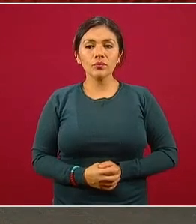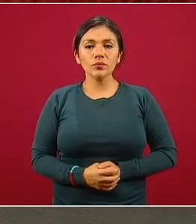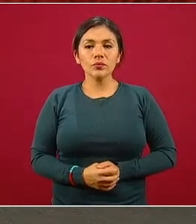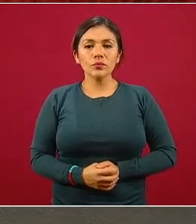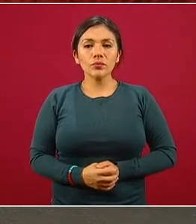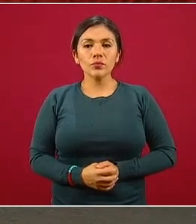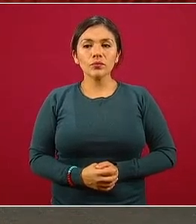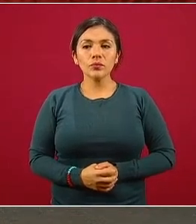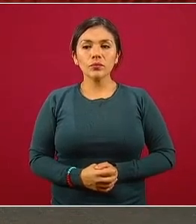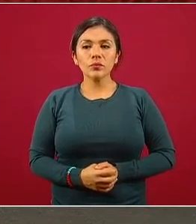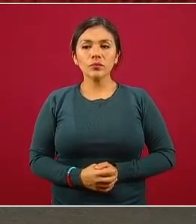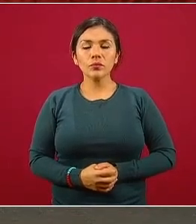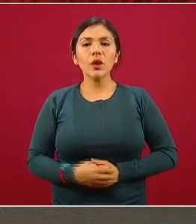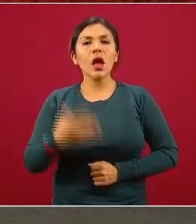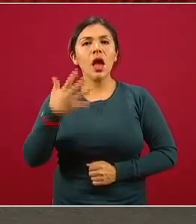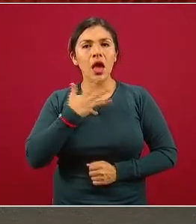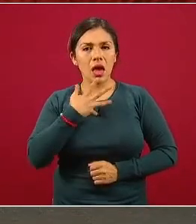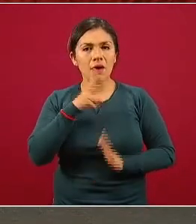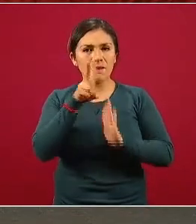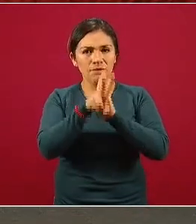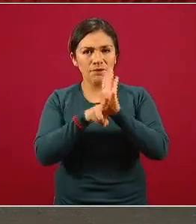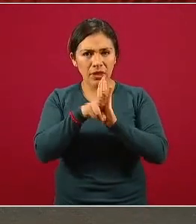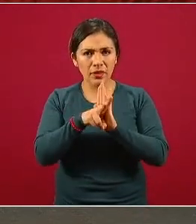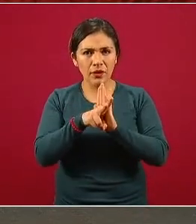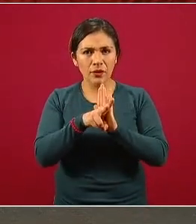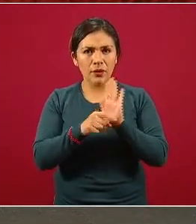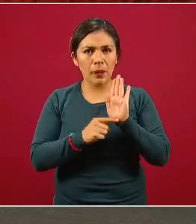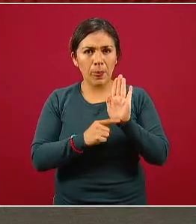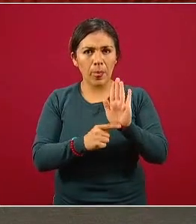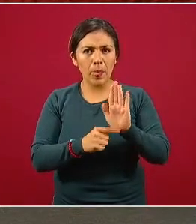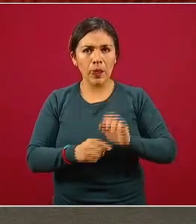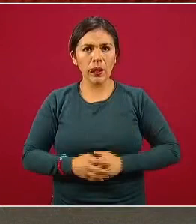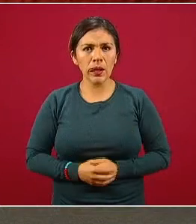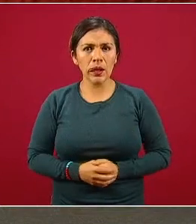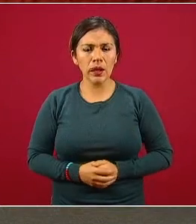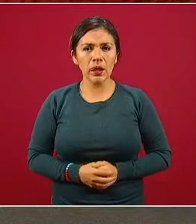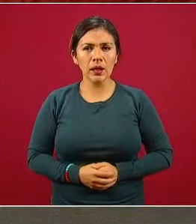Sí, tenemos un video, si lo pueden poner, por favor.